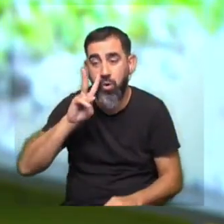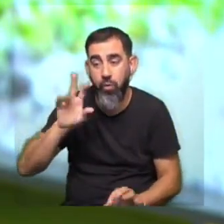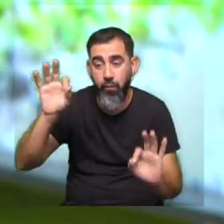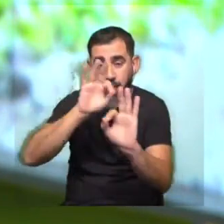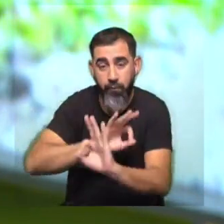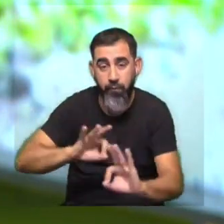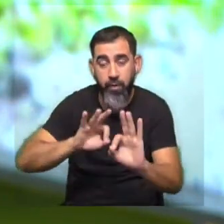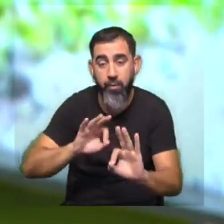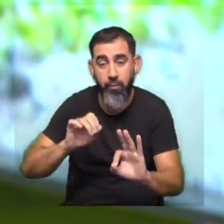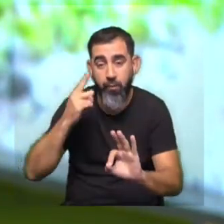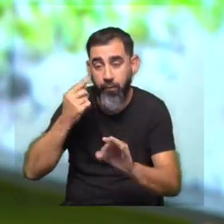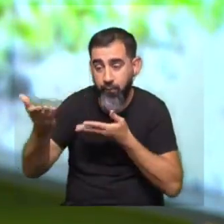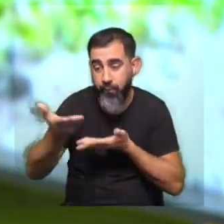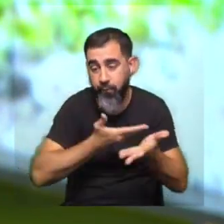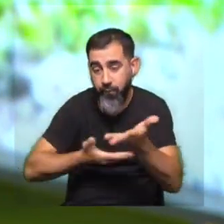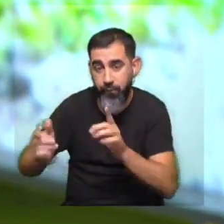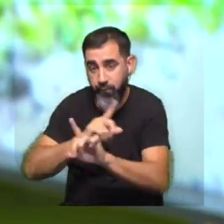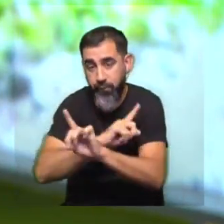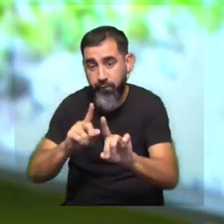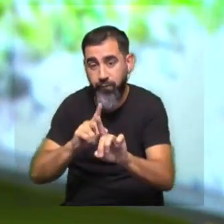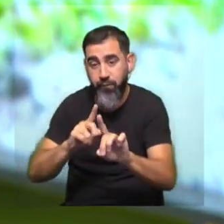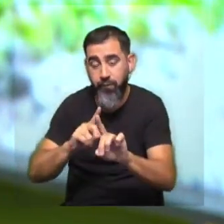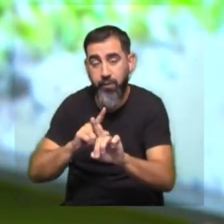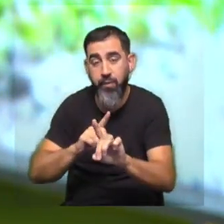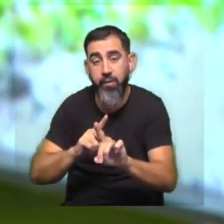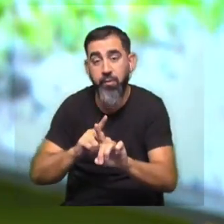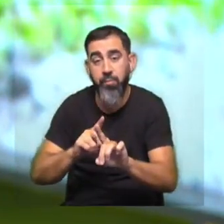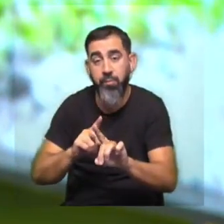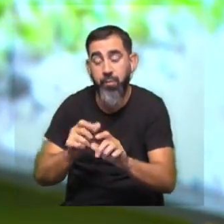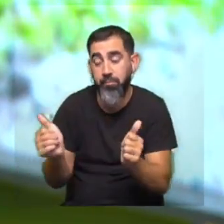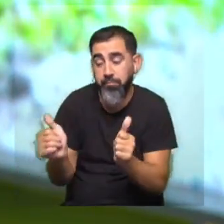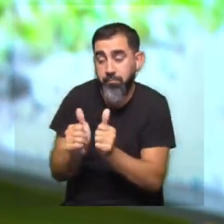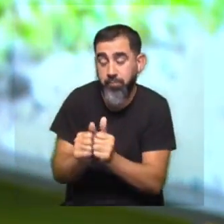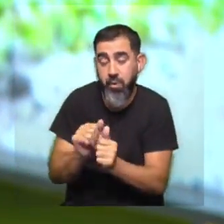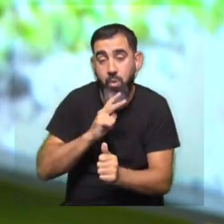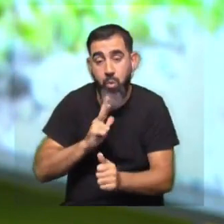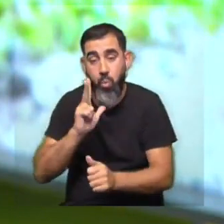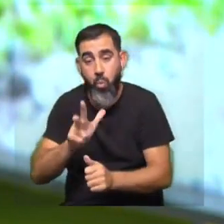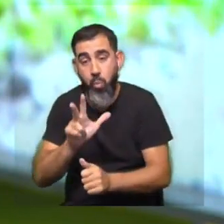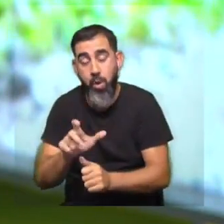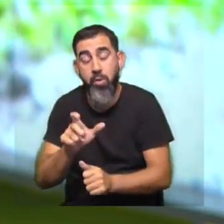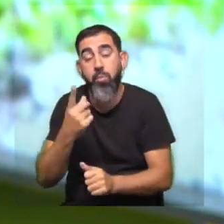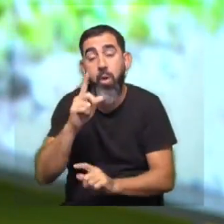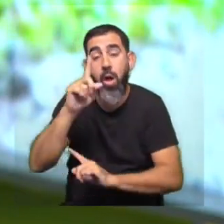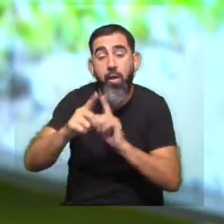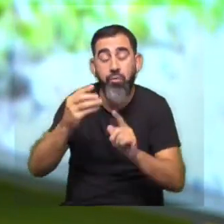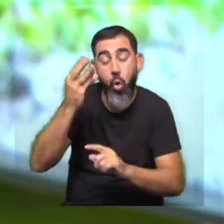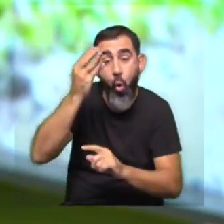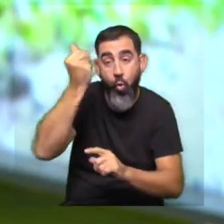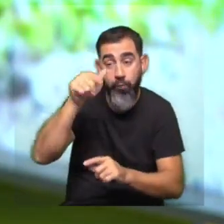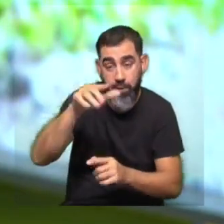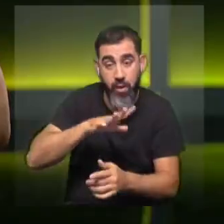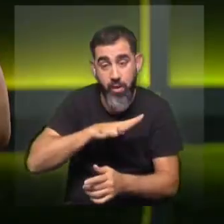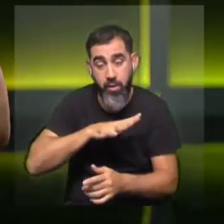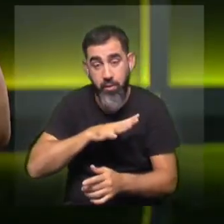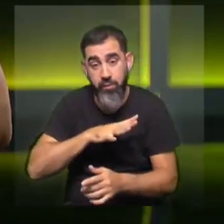no conviven, no son fauna que haya evolucionado para vivir cerca del humano y a veces tendemos a olvidar que están.